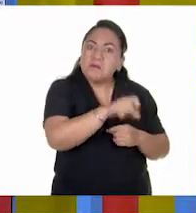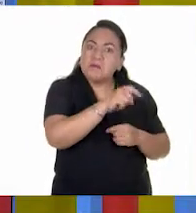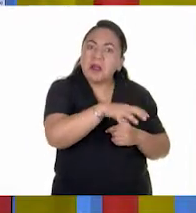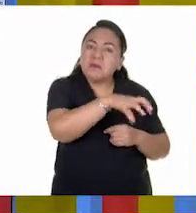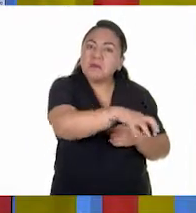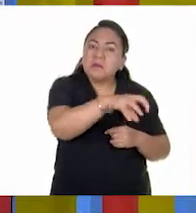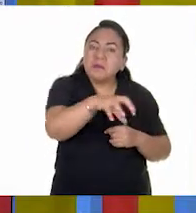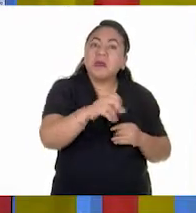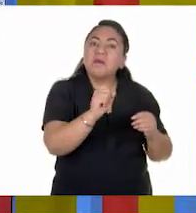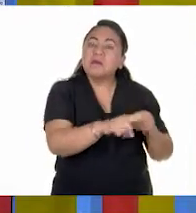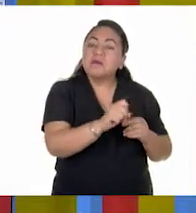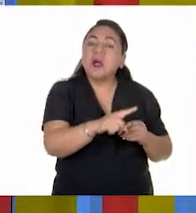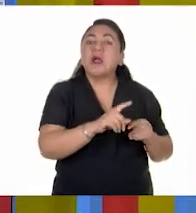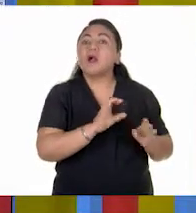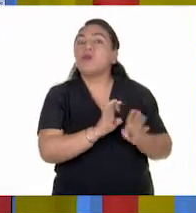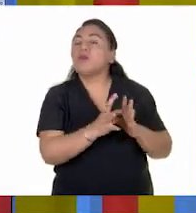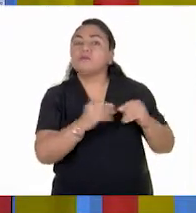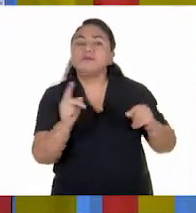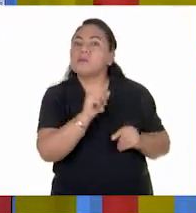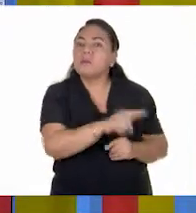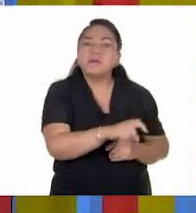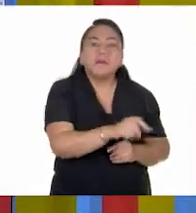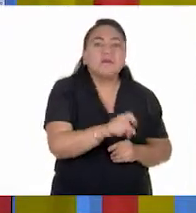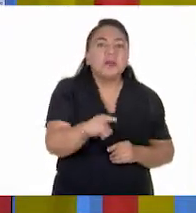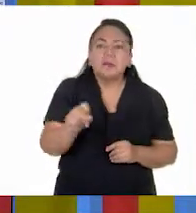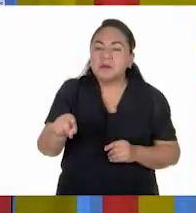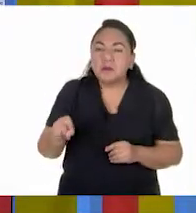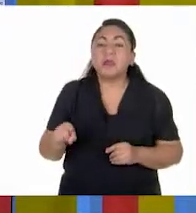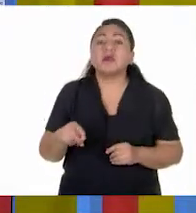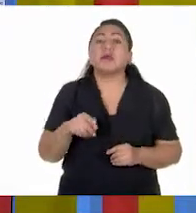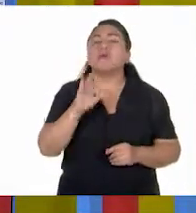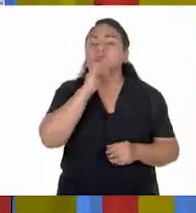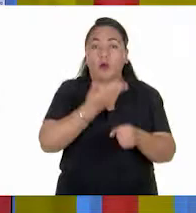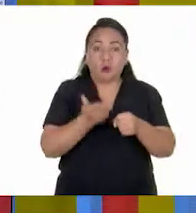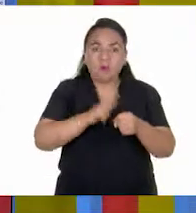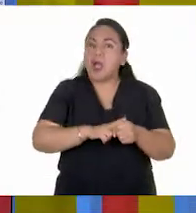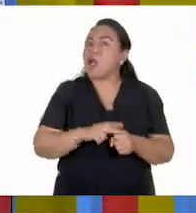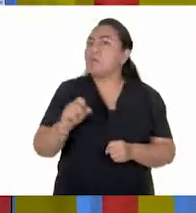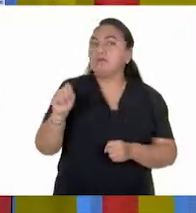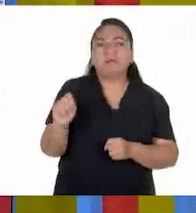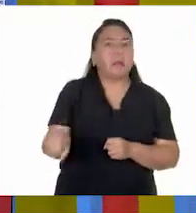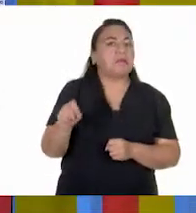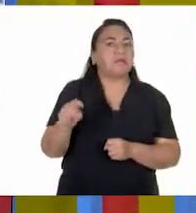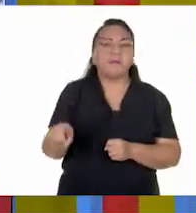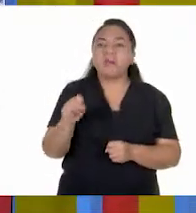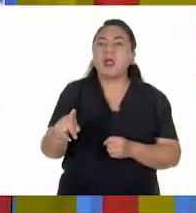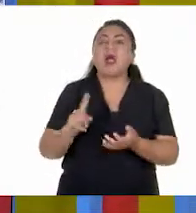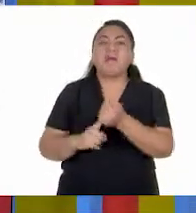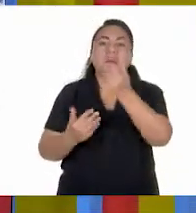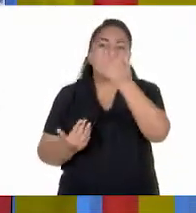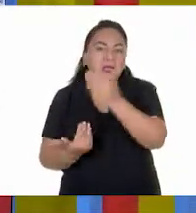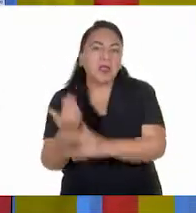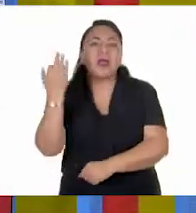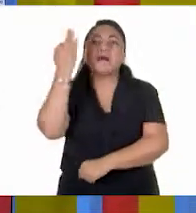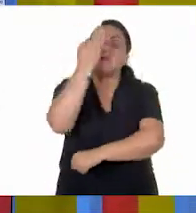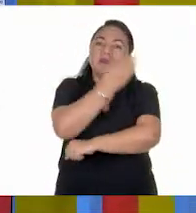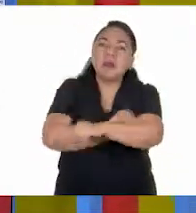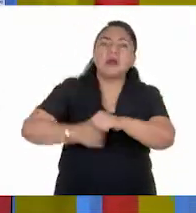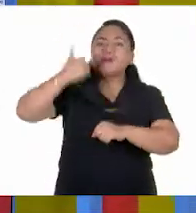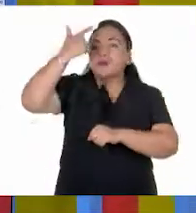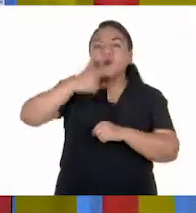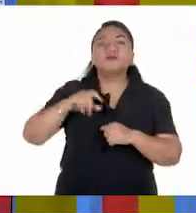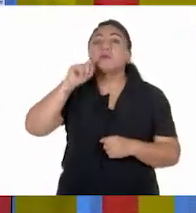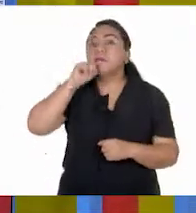van a estar ahí, no importa la hora del día. Si ustedes dicen hospital, es porque en la mañana, en la tarde o en la